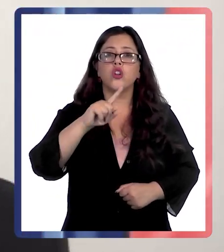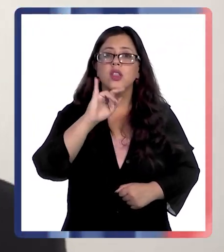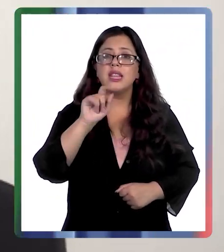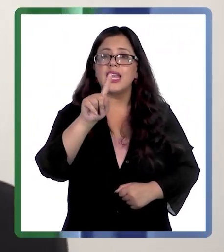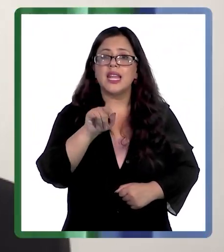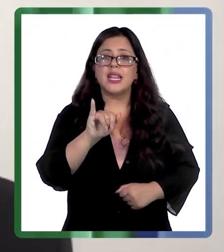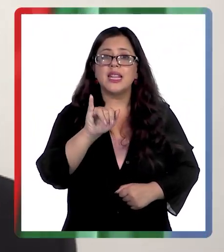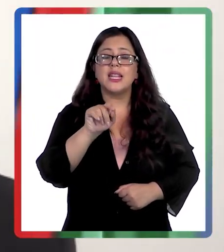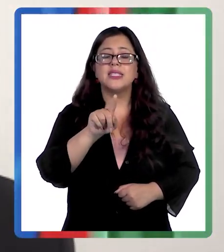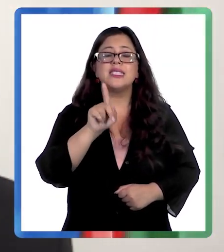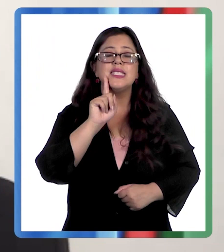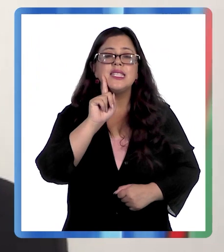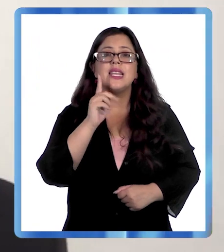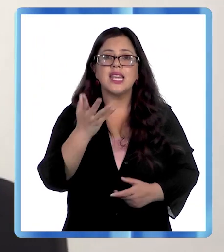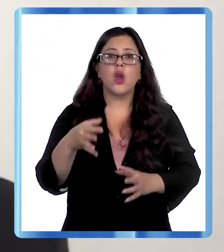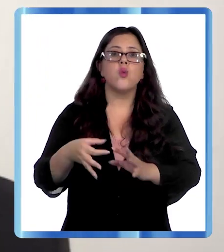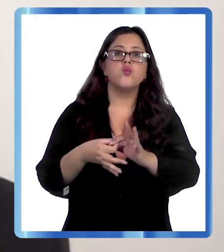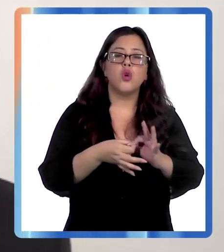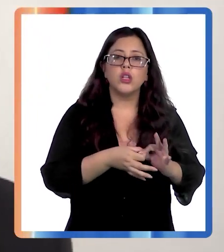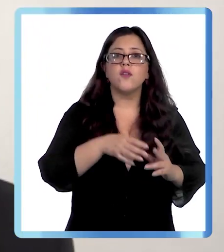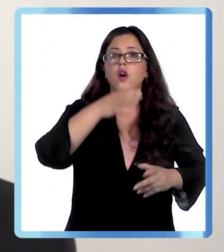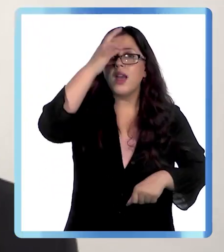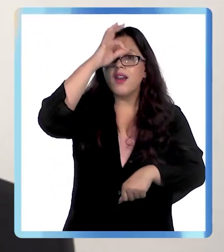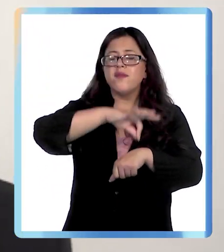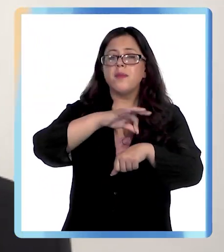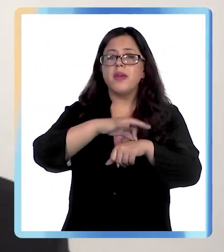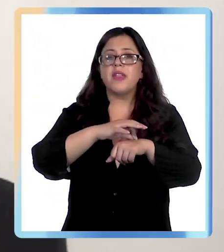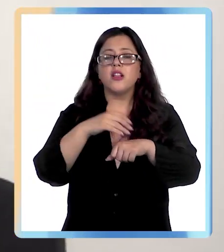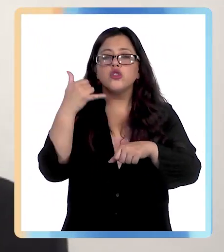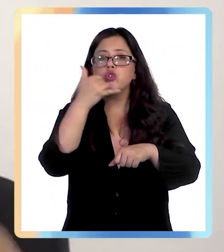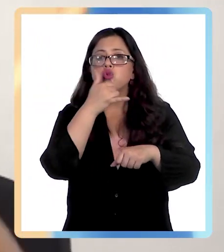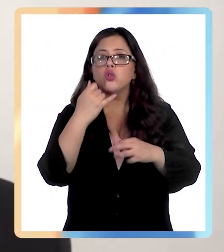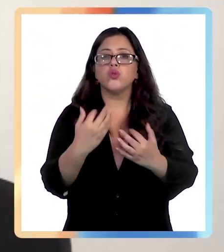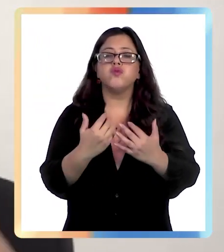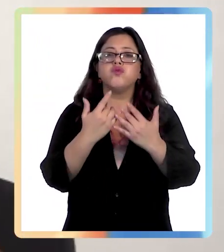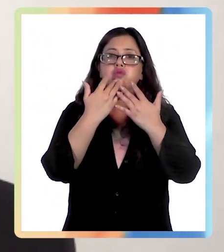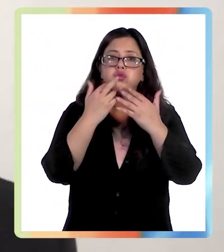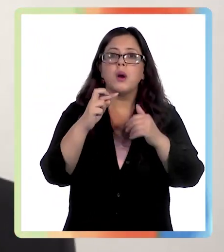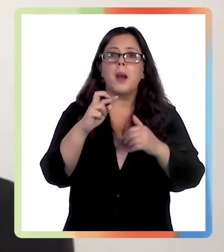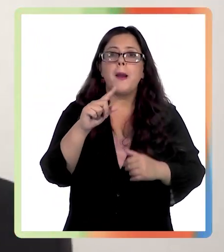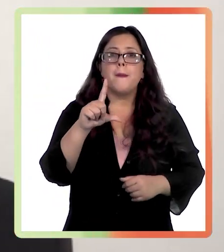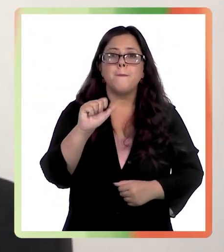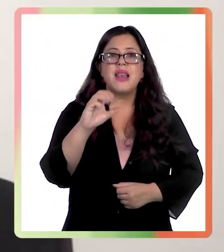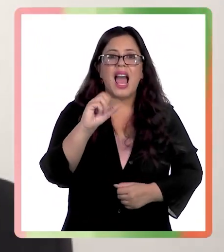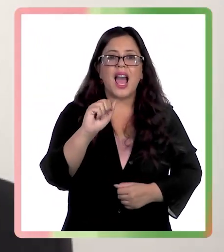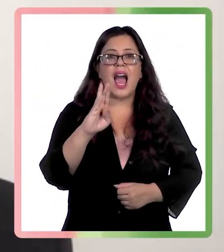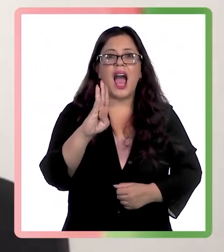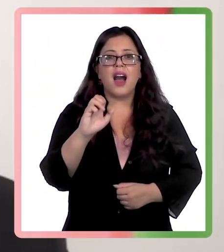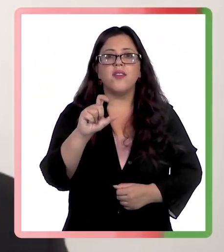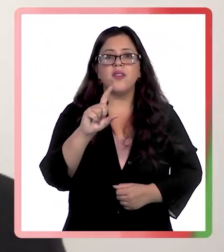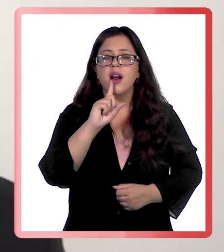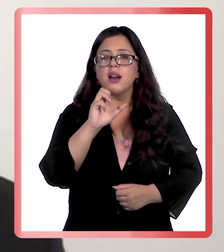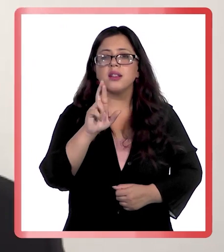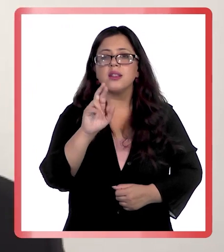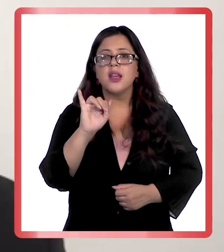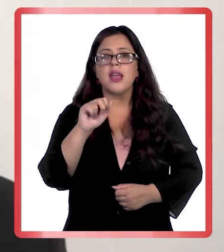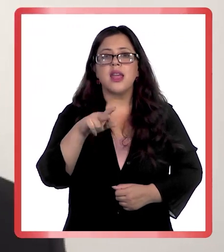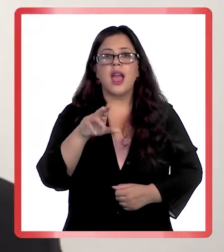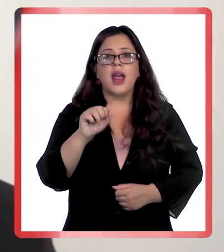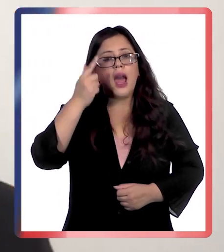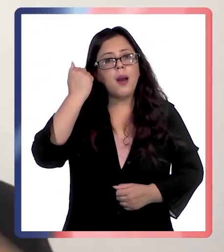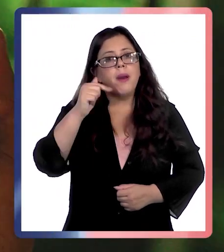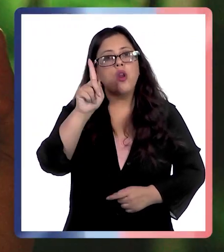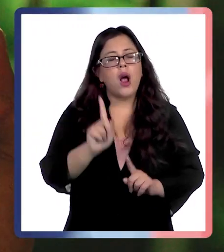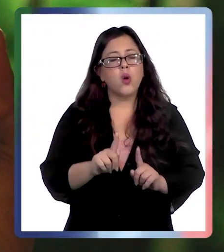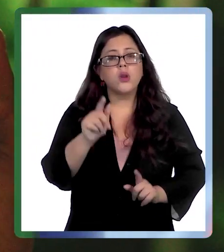causa bacteriana ya la enfermedad bacteriana la periodontitis es por la placa bacteriana no obstante